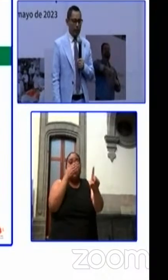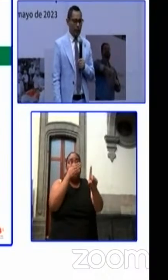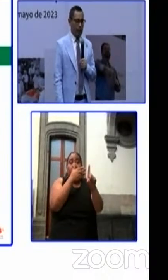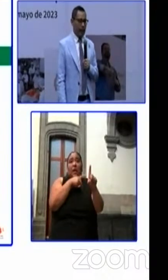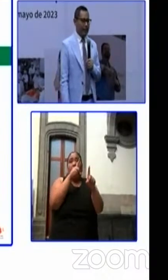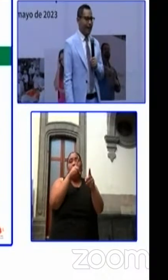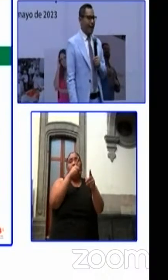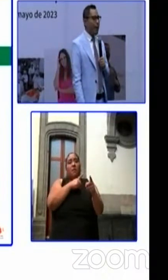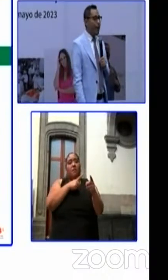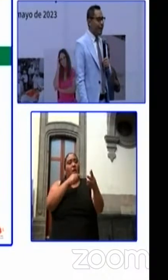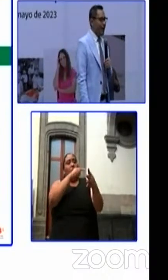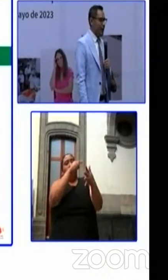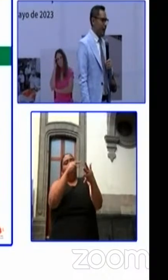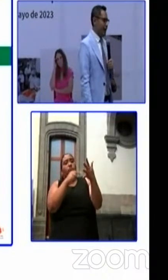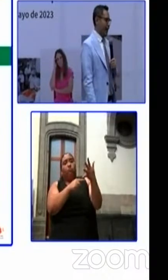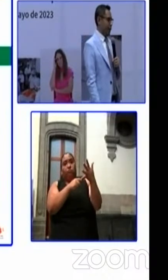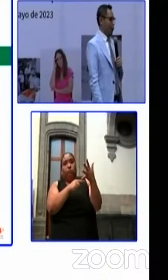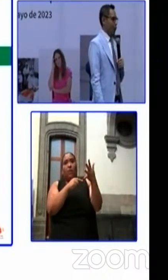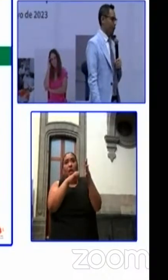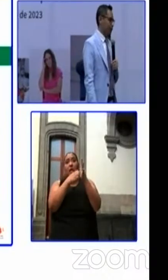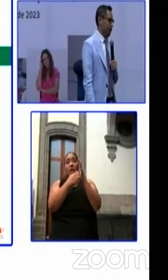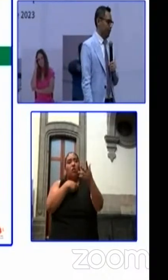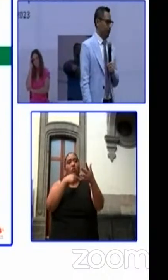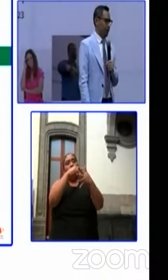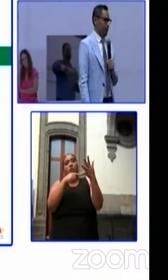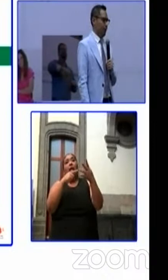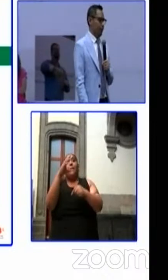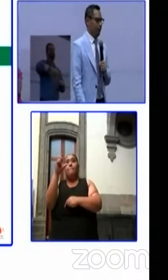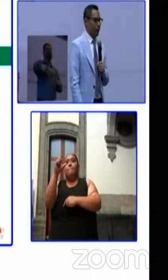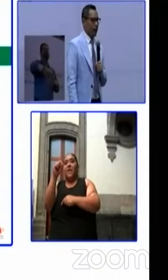5 estrategias y 20 líneas de acción.